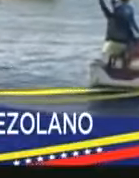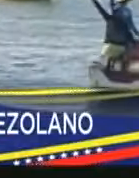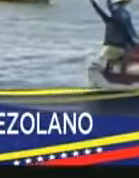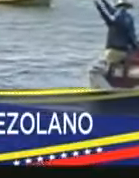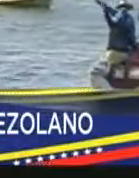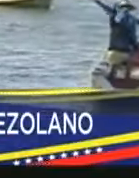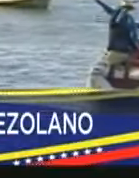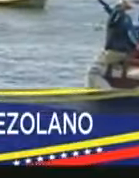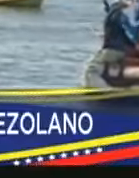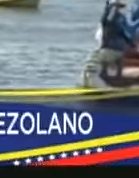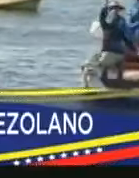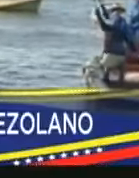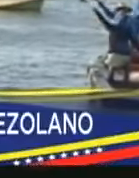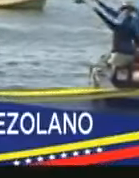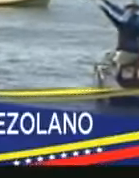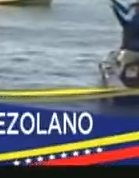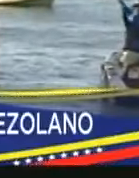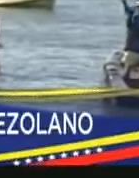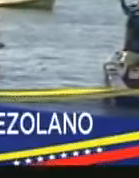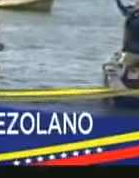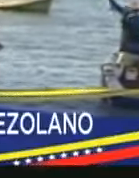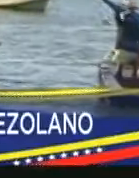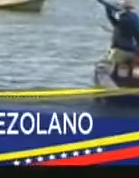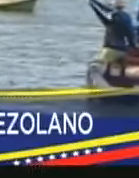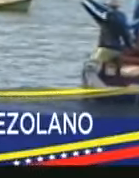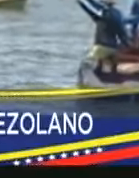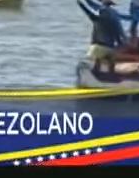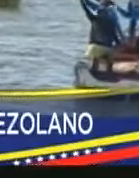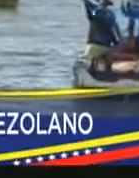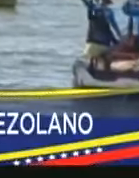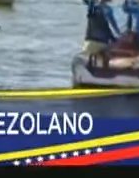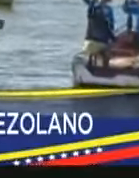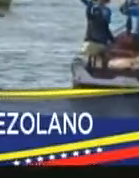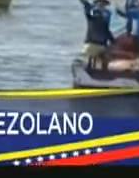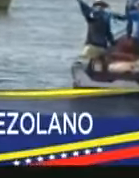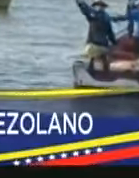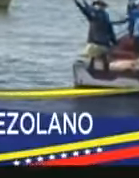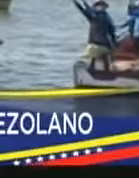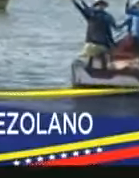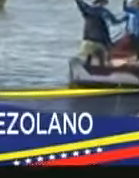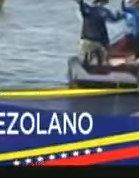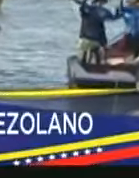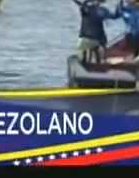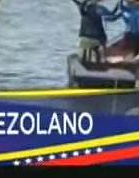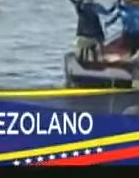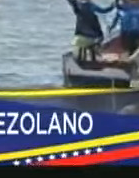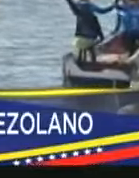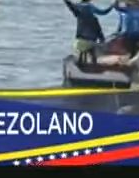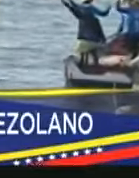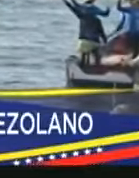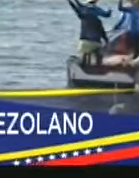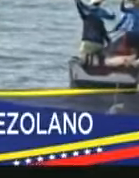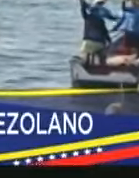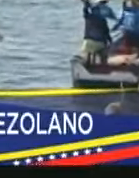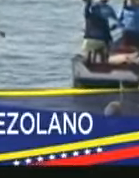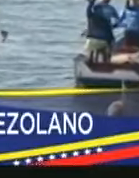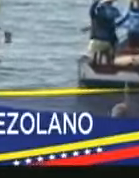duda alguna, Carúpano tiene historia, ha sido importante, pero además el estado Sucre